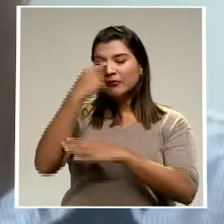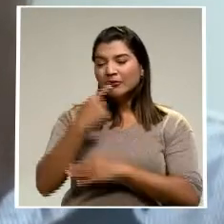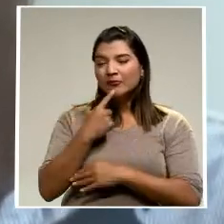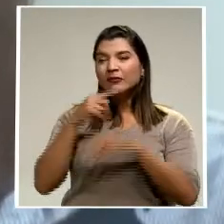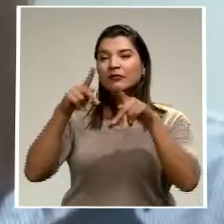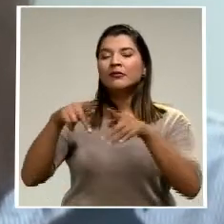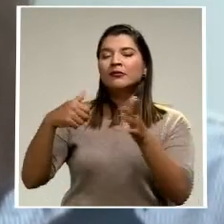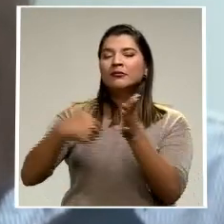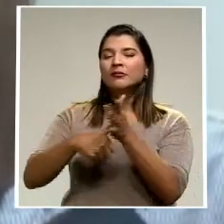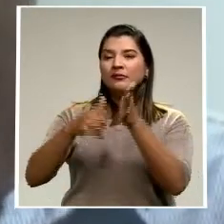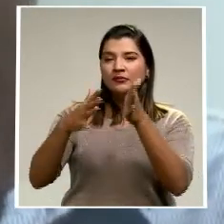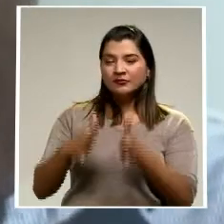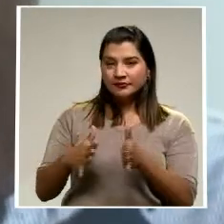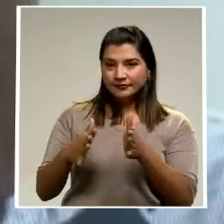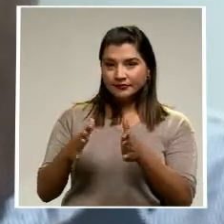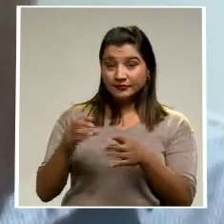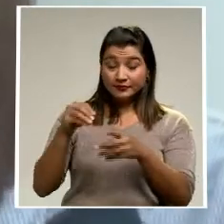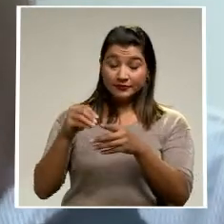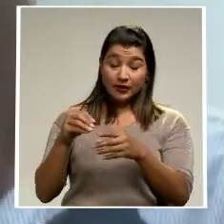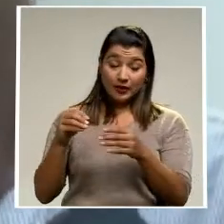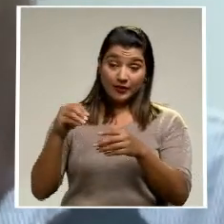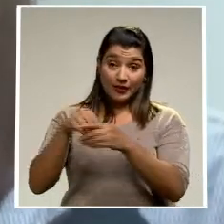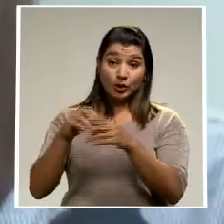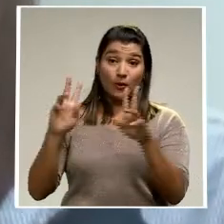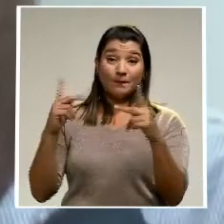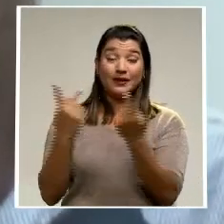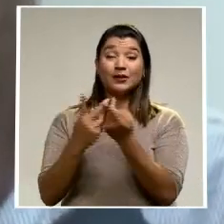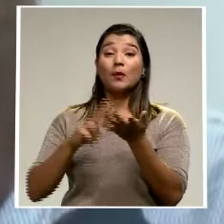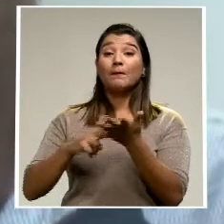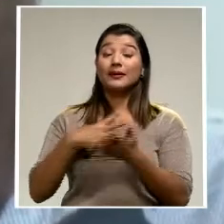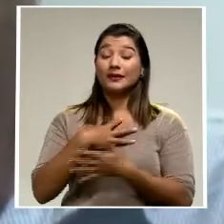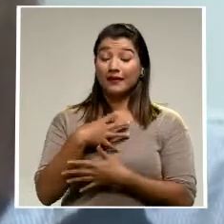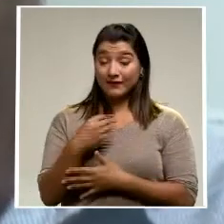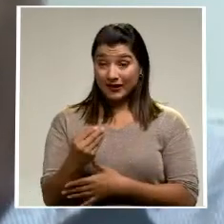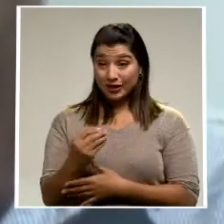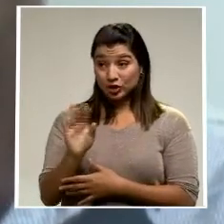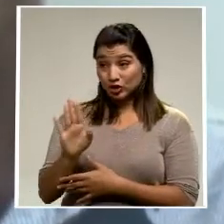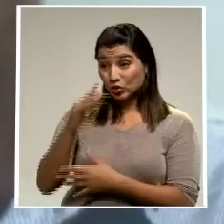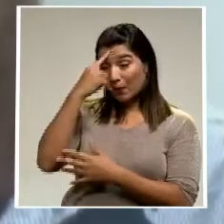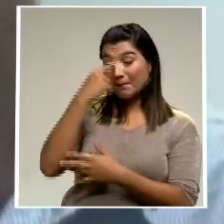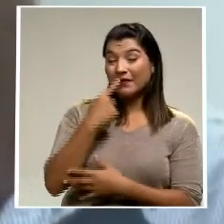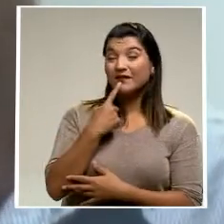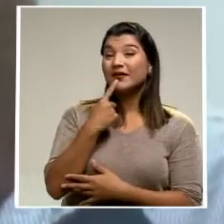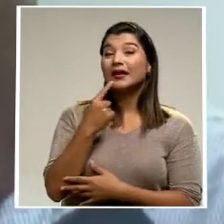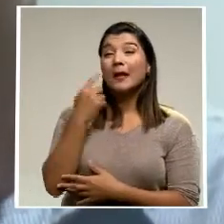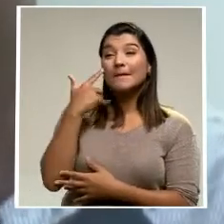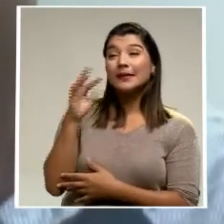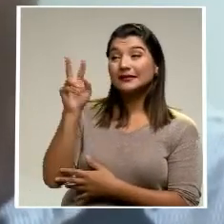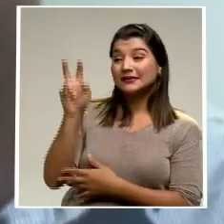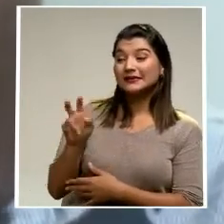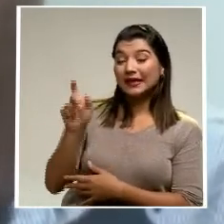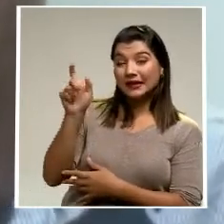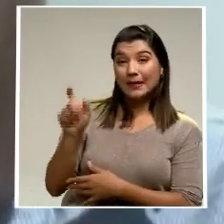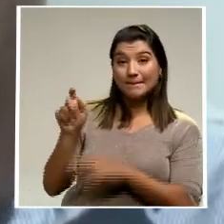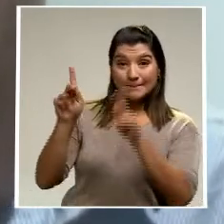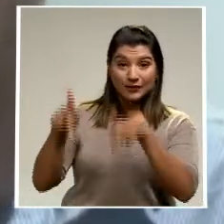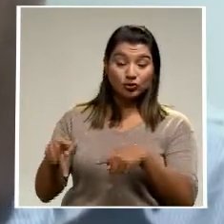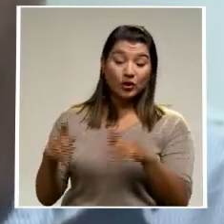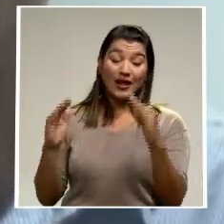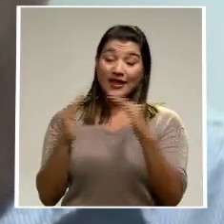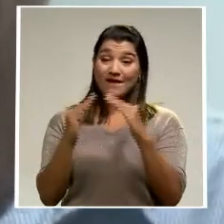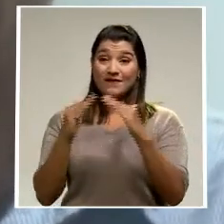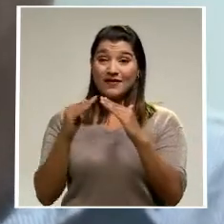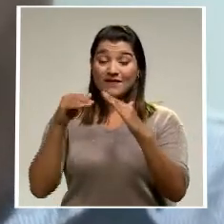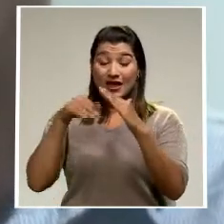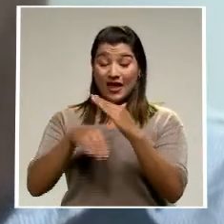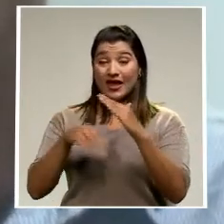electora liberacionista actualmente es un perfil de persona que es vallecentrista fundamentalmente,